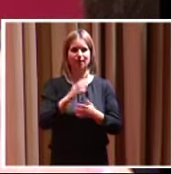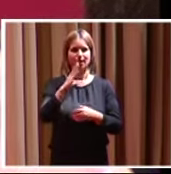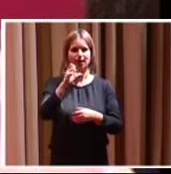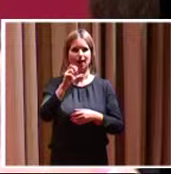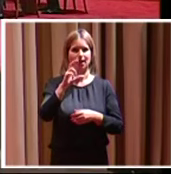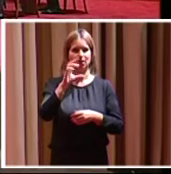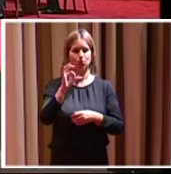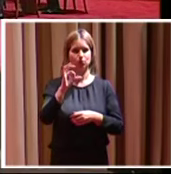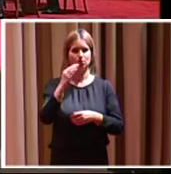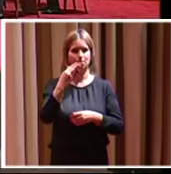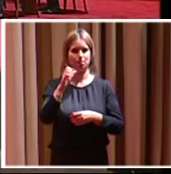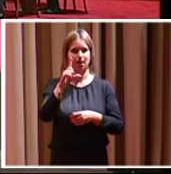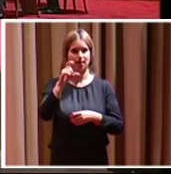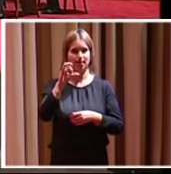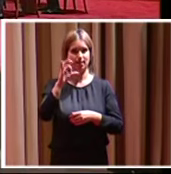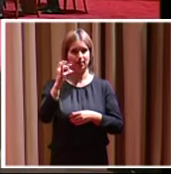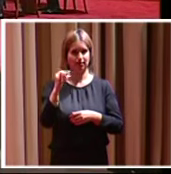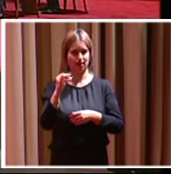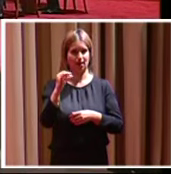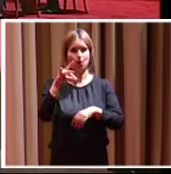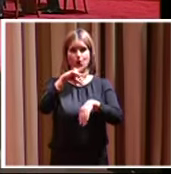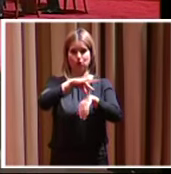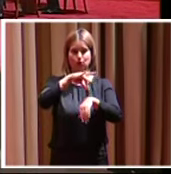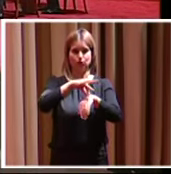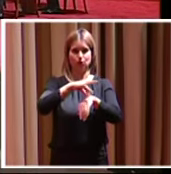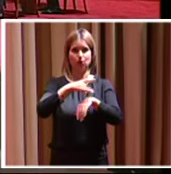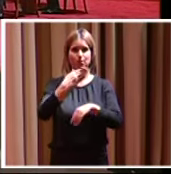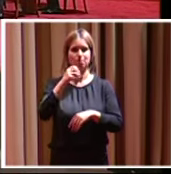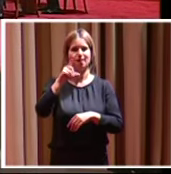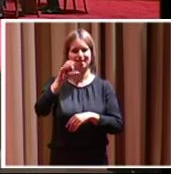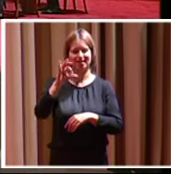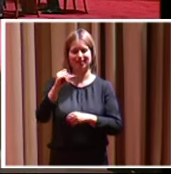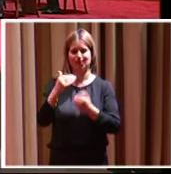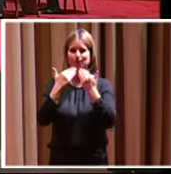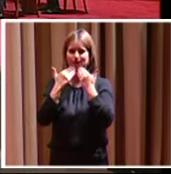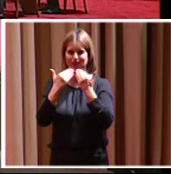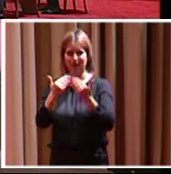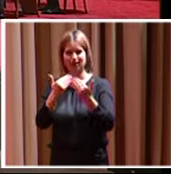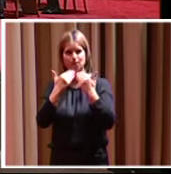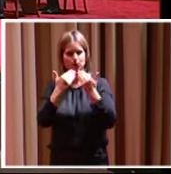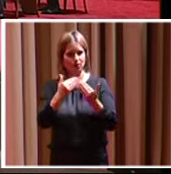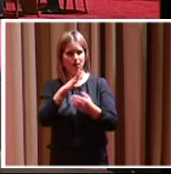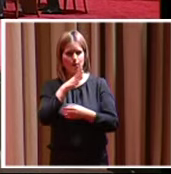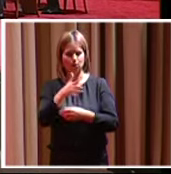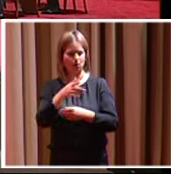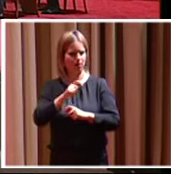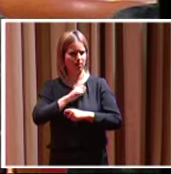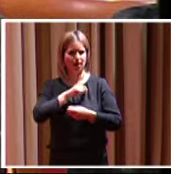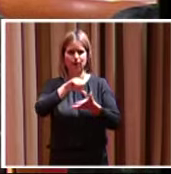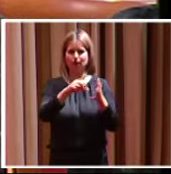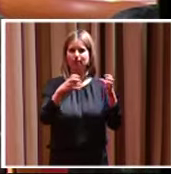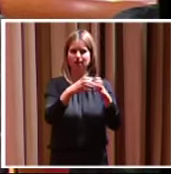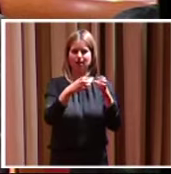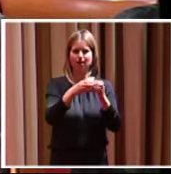Ballesta López, doctor Ballesta, gracias por dar prestigio a nuestra